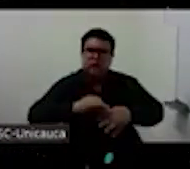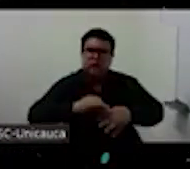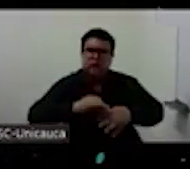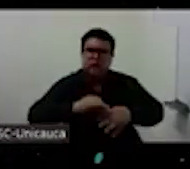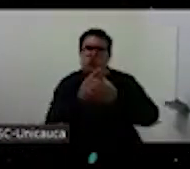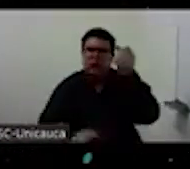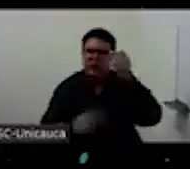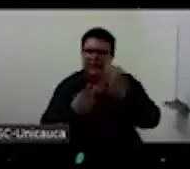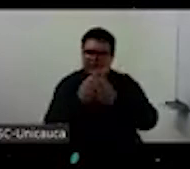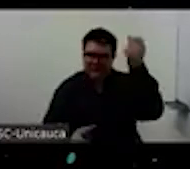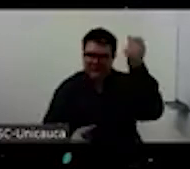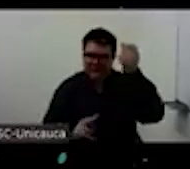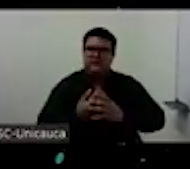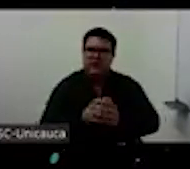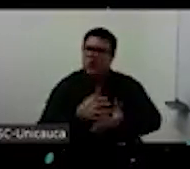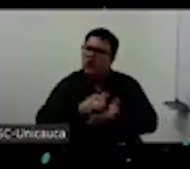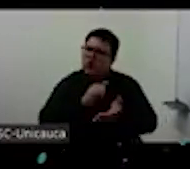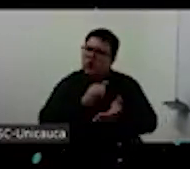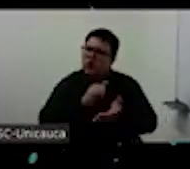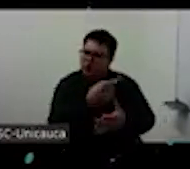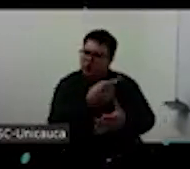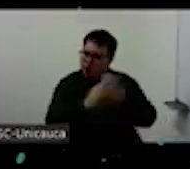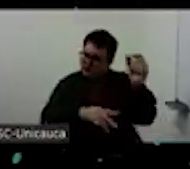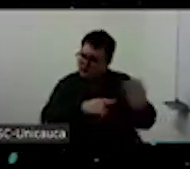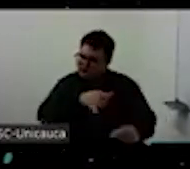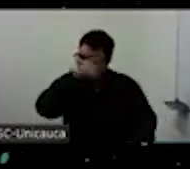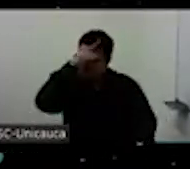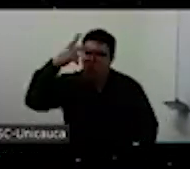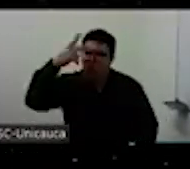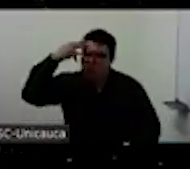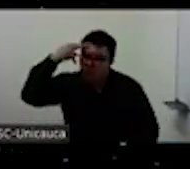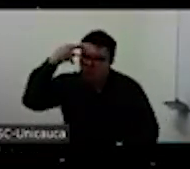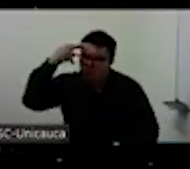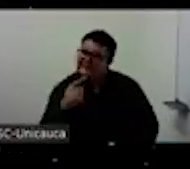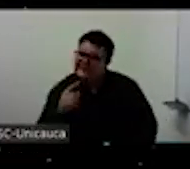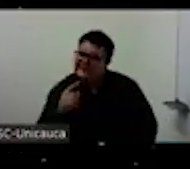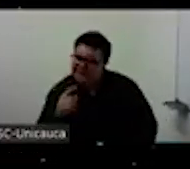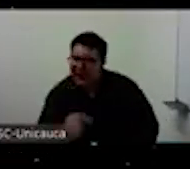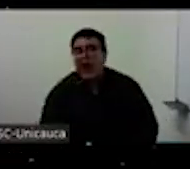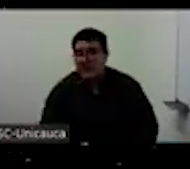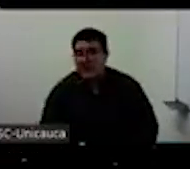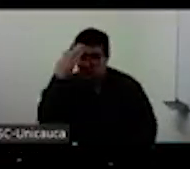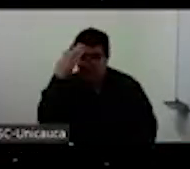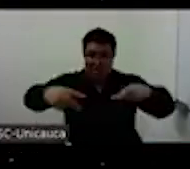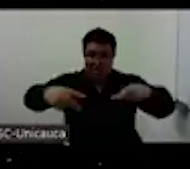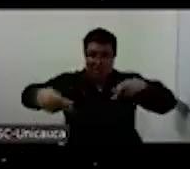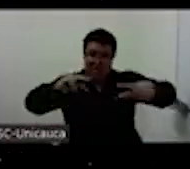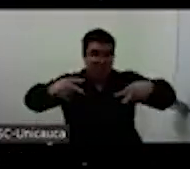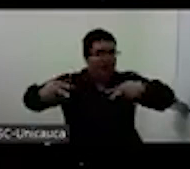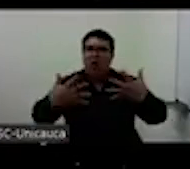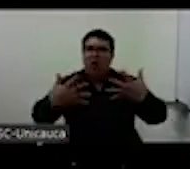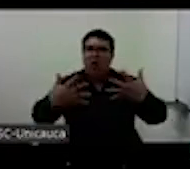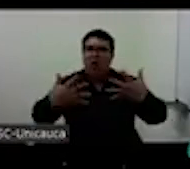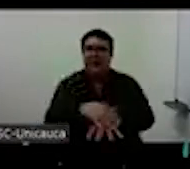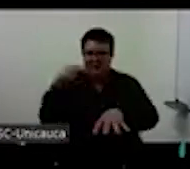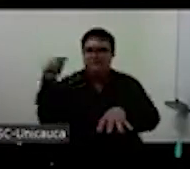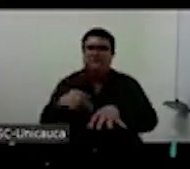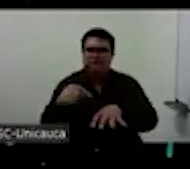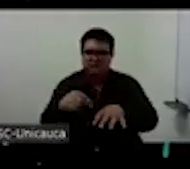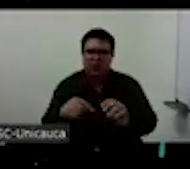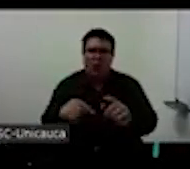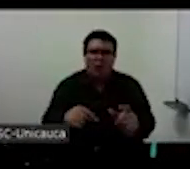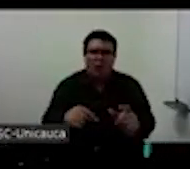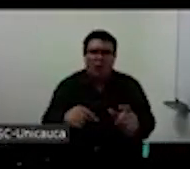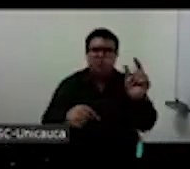De acuerdo a esta lógica, los opuestos duales no son antagónicos, sino que son complementarios. Y esto